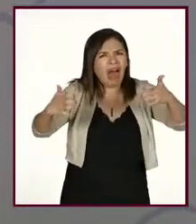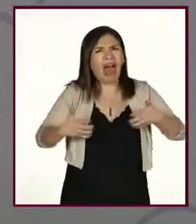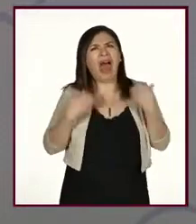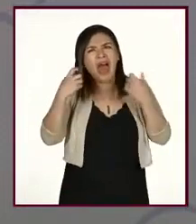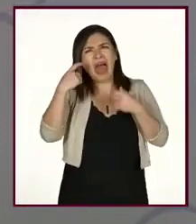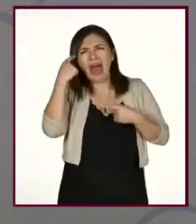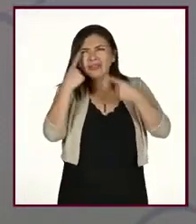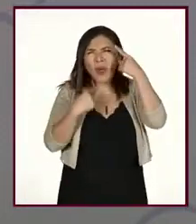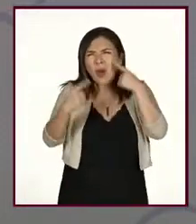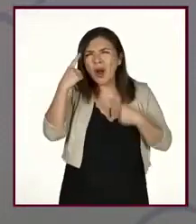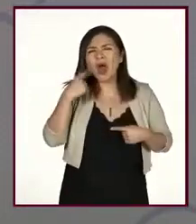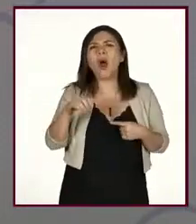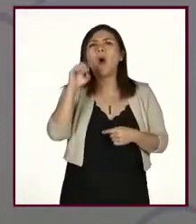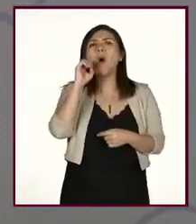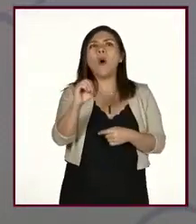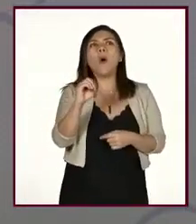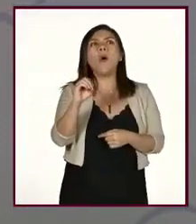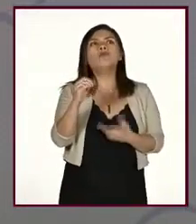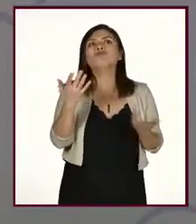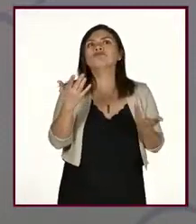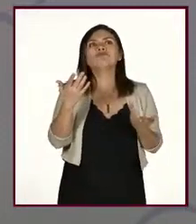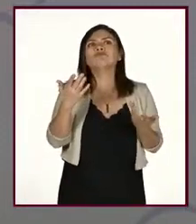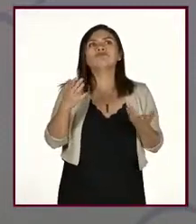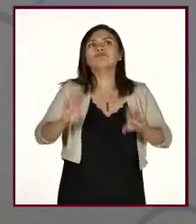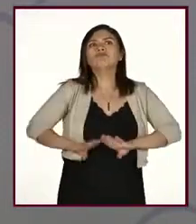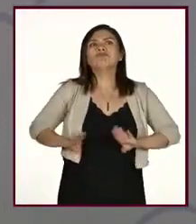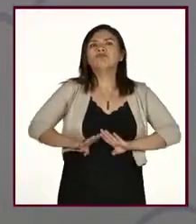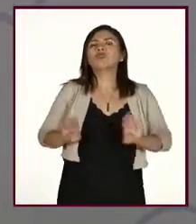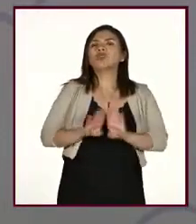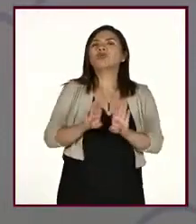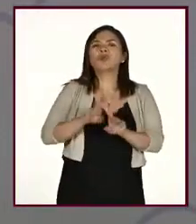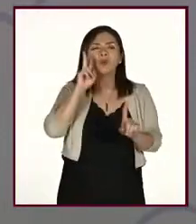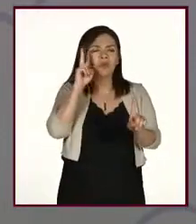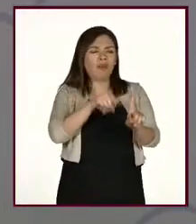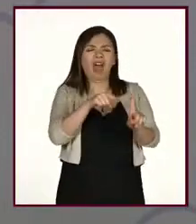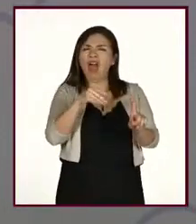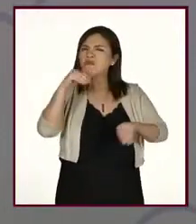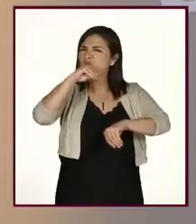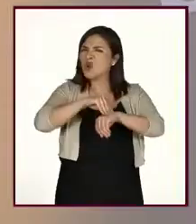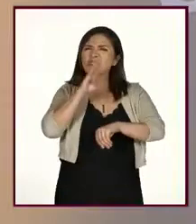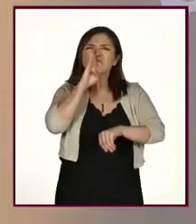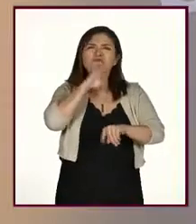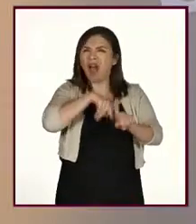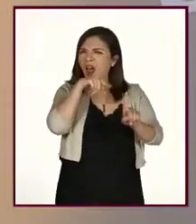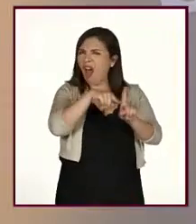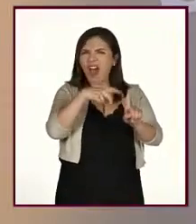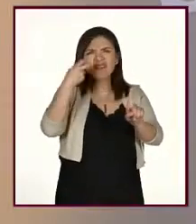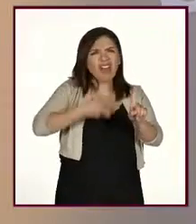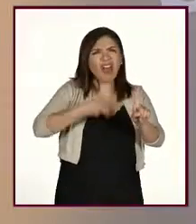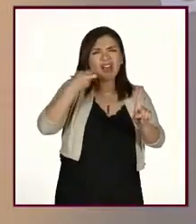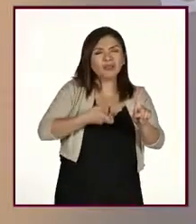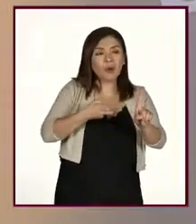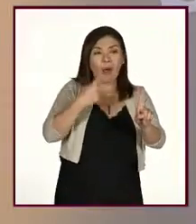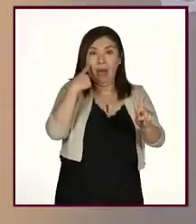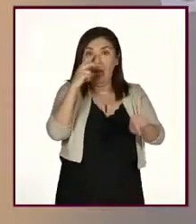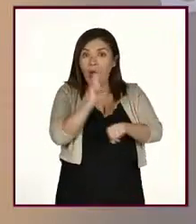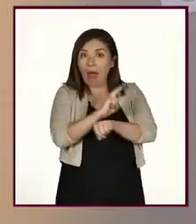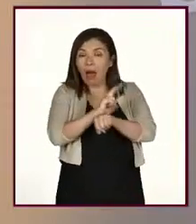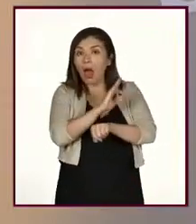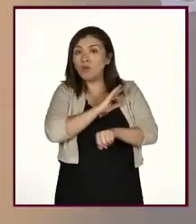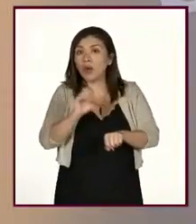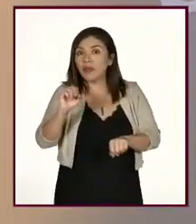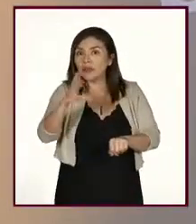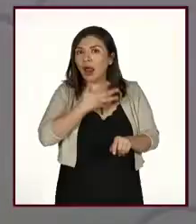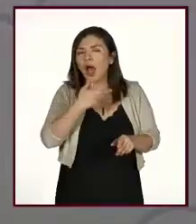manifestaciones con situaciones como de mala conducta. Entonces, diferenciar esta parte que tenemos como